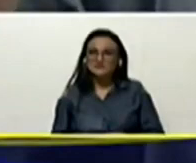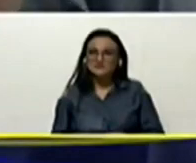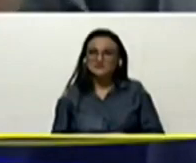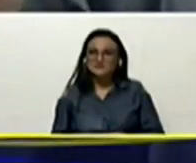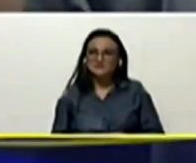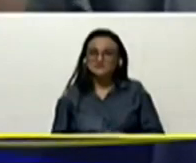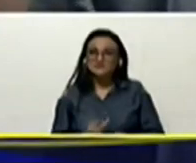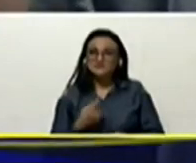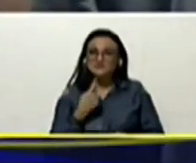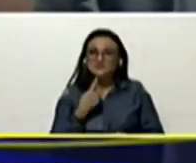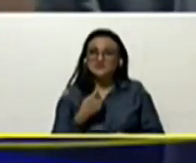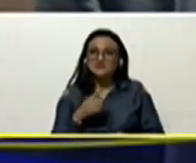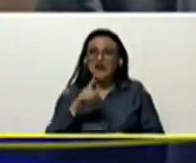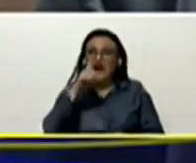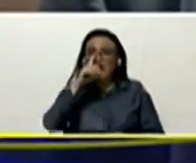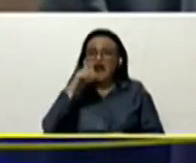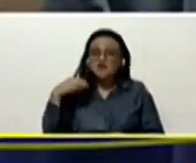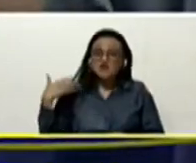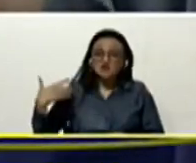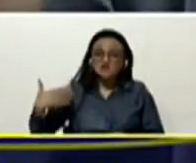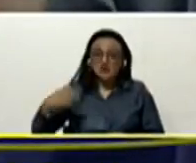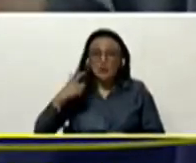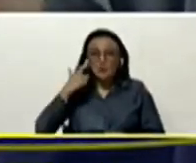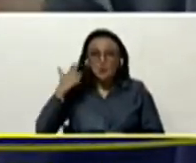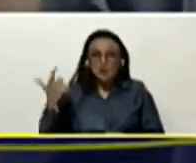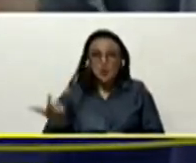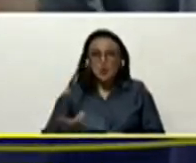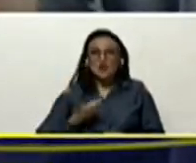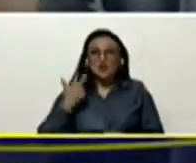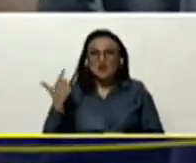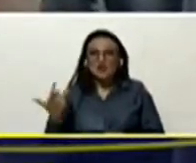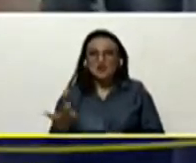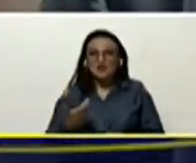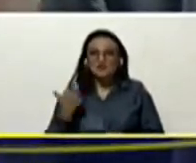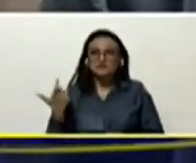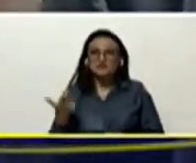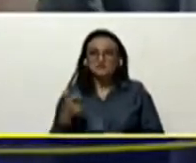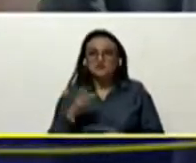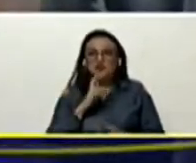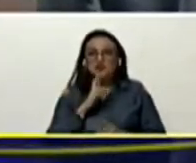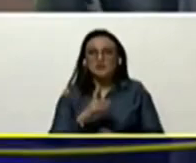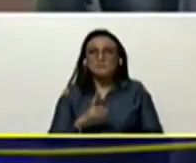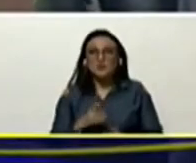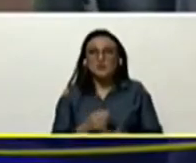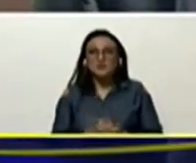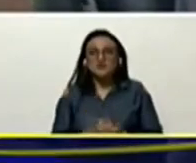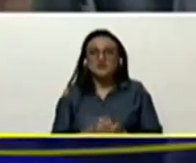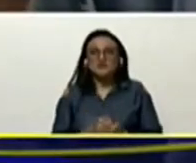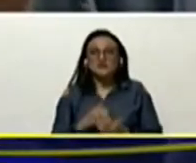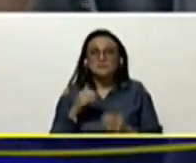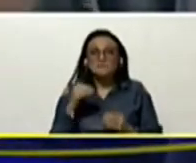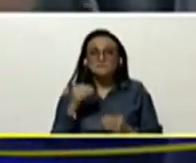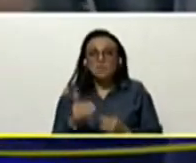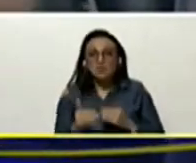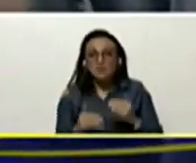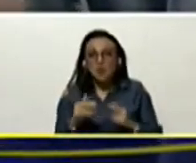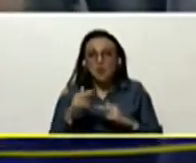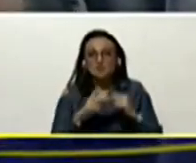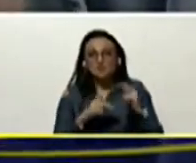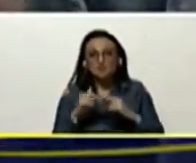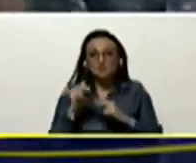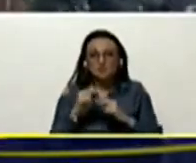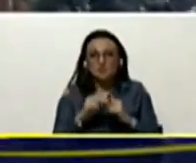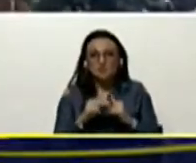José Vicente dice, años de búsquedas. Tú respondes, y de construcción, de